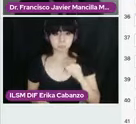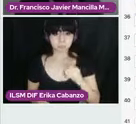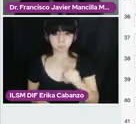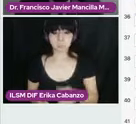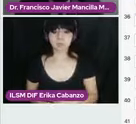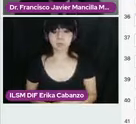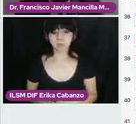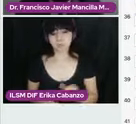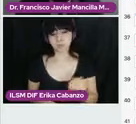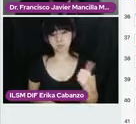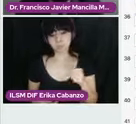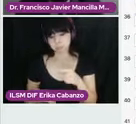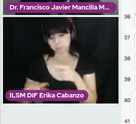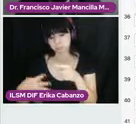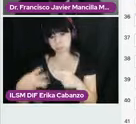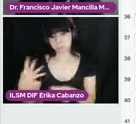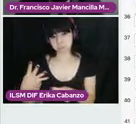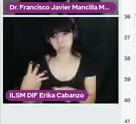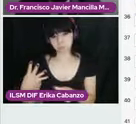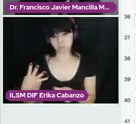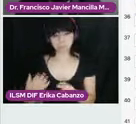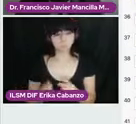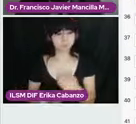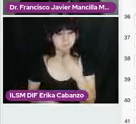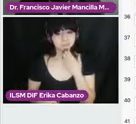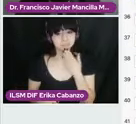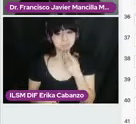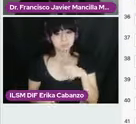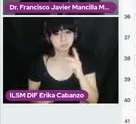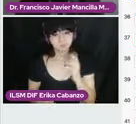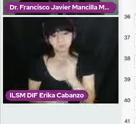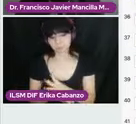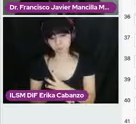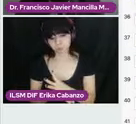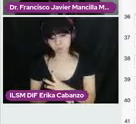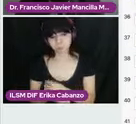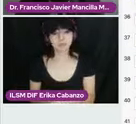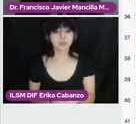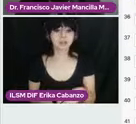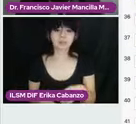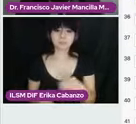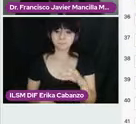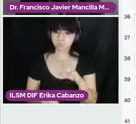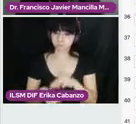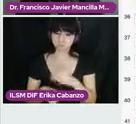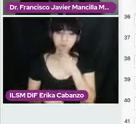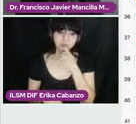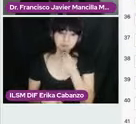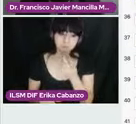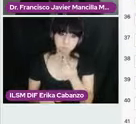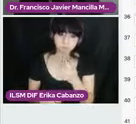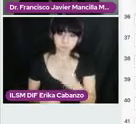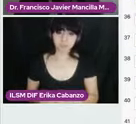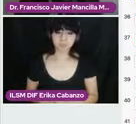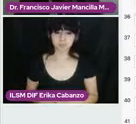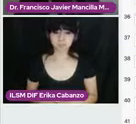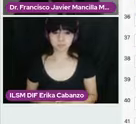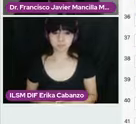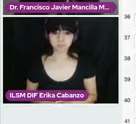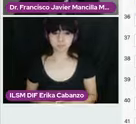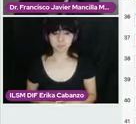pues nada más utilizarlos con cautela y con prescripción médica. Pero la melatonina va mucho a restablecer el ciclo